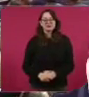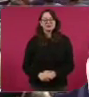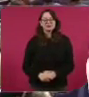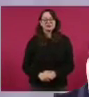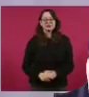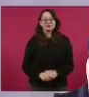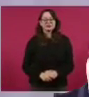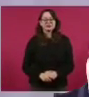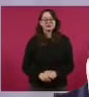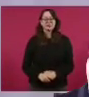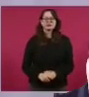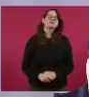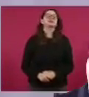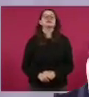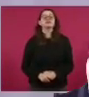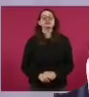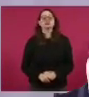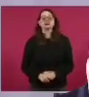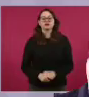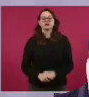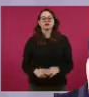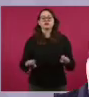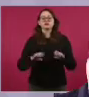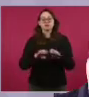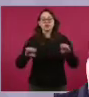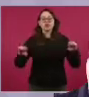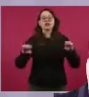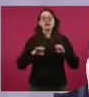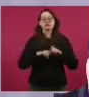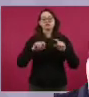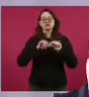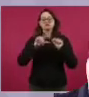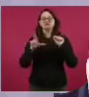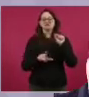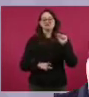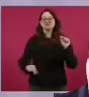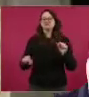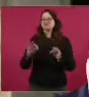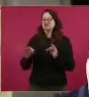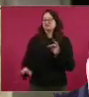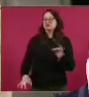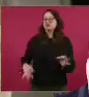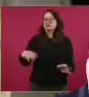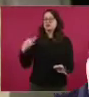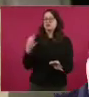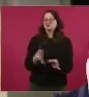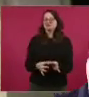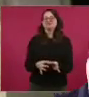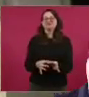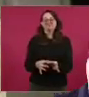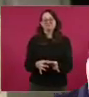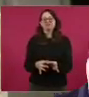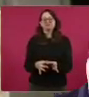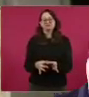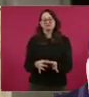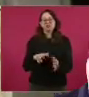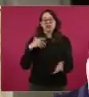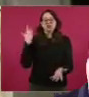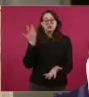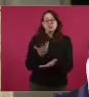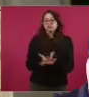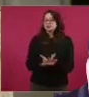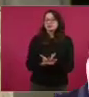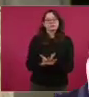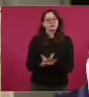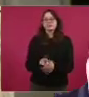El equipo nacional, presidente, ha cumplido, y creo que no hay descanso, no hay día que no se piense, no hay día que